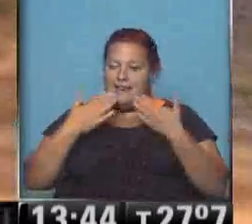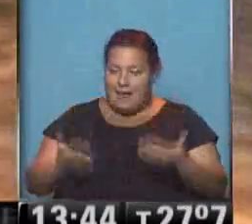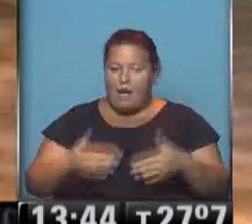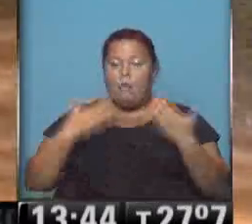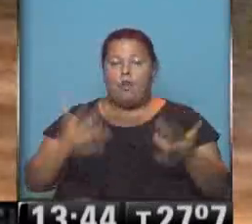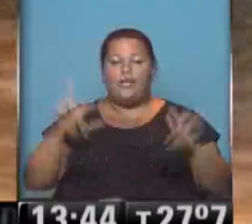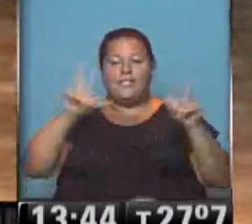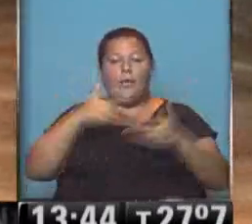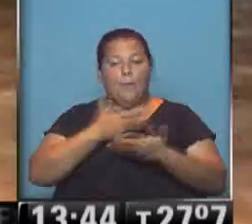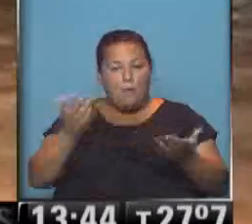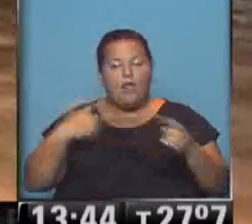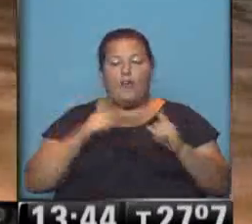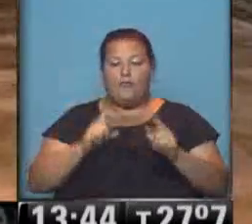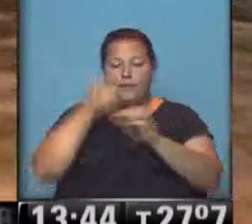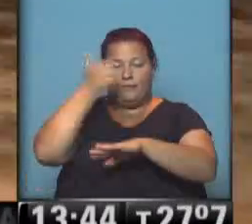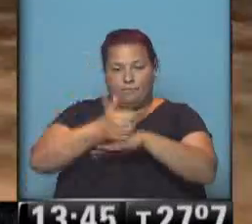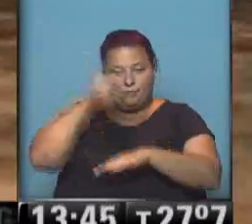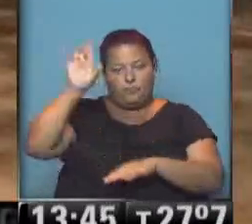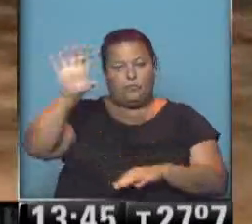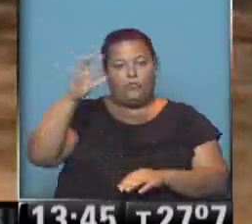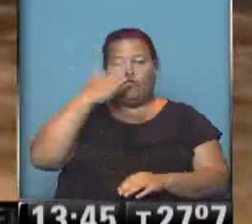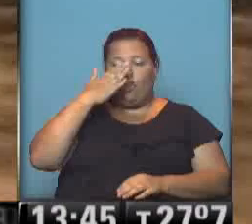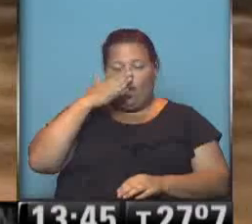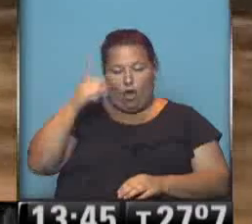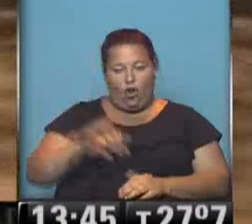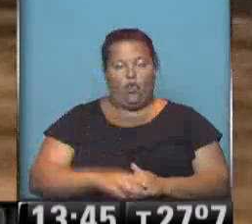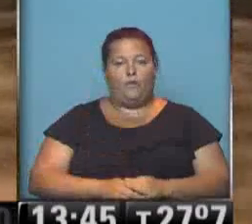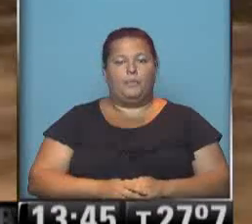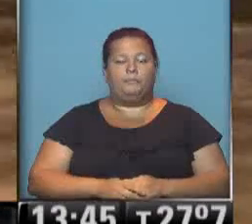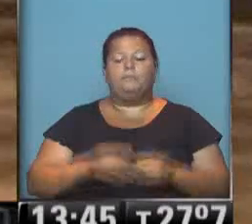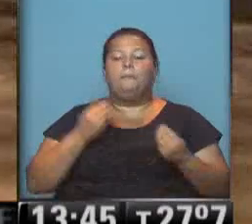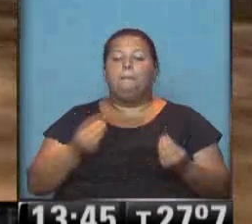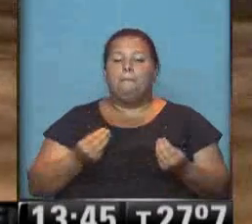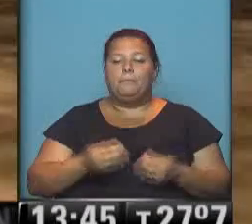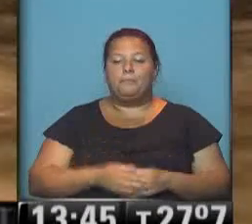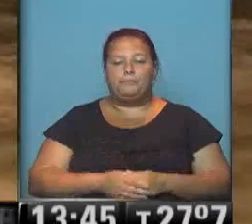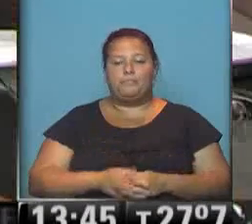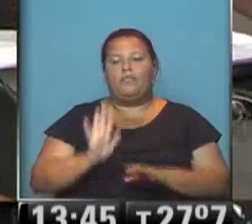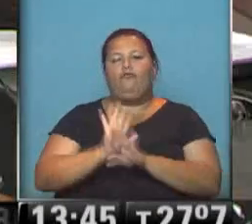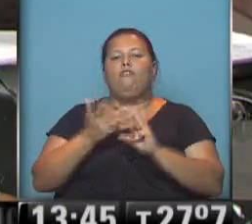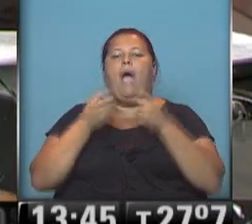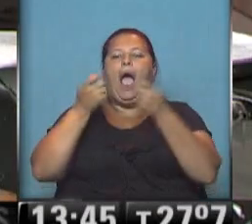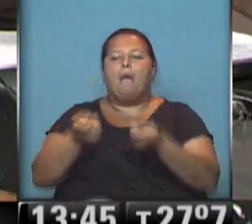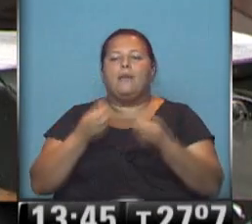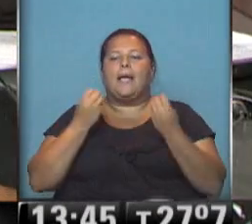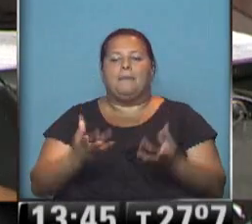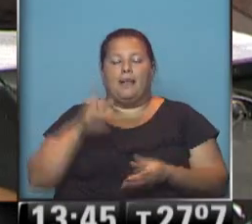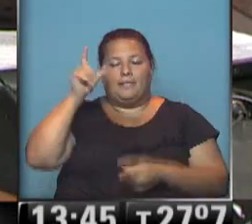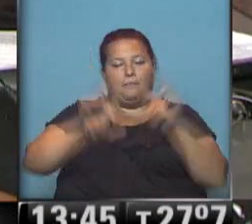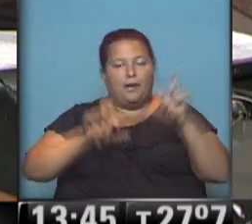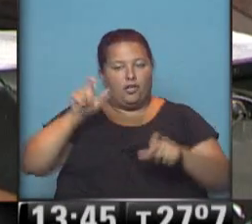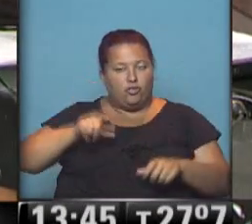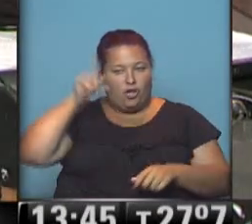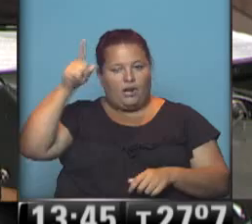eso desde la televisión pública seguimos en vivo en la provincia de Córdoba para ir acompañando todo lo que le está pasando a a la